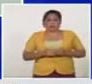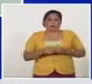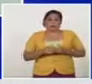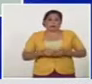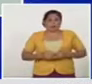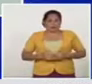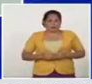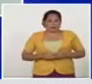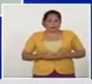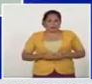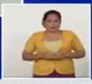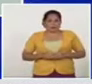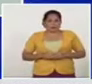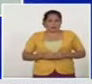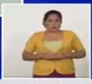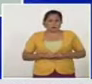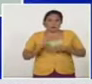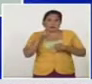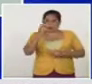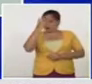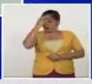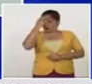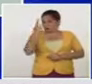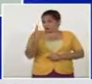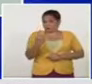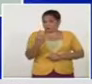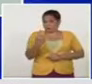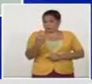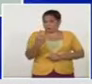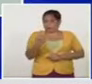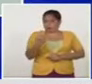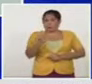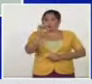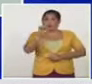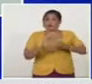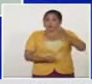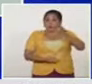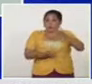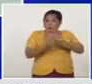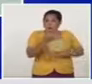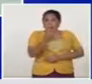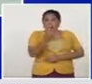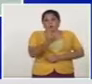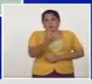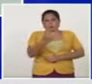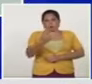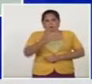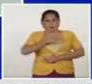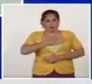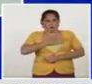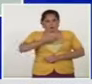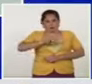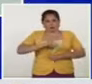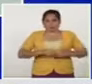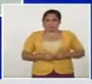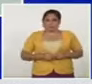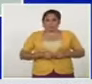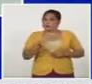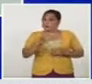5, Segundo Frente 1 y Songo La Maya 2 casos autóctonos ayer. Y